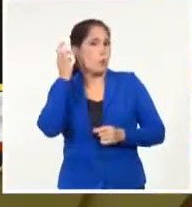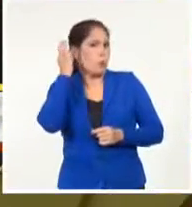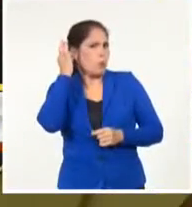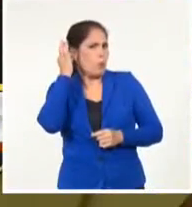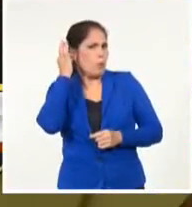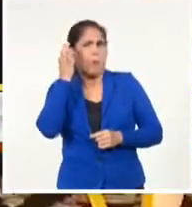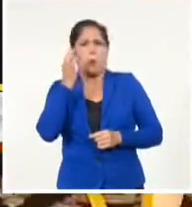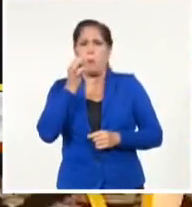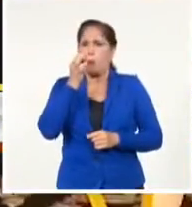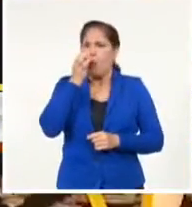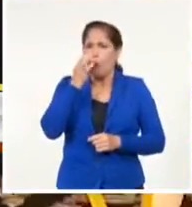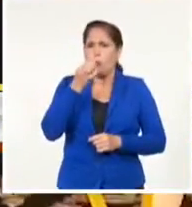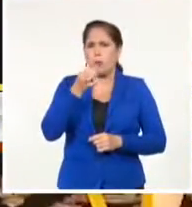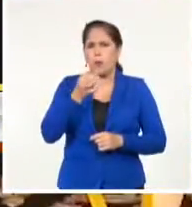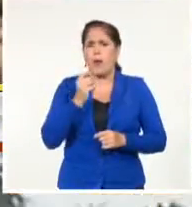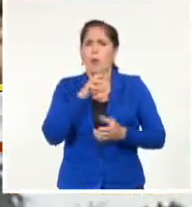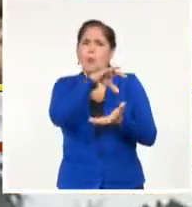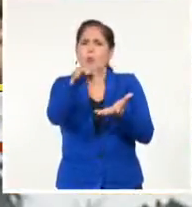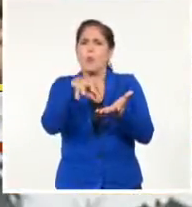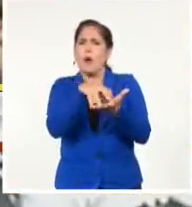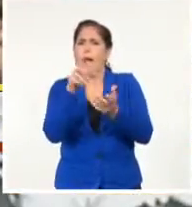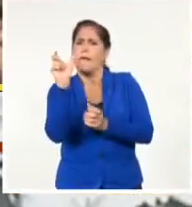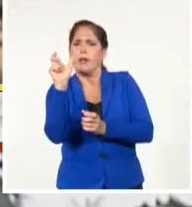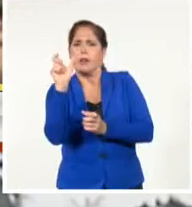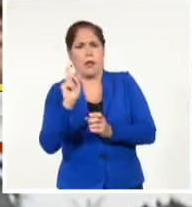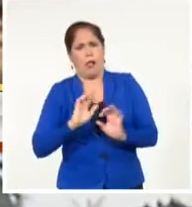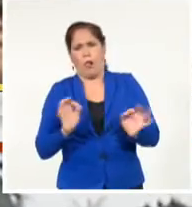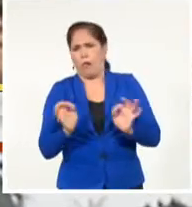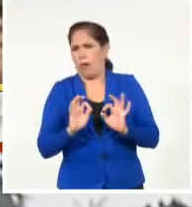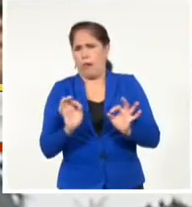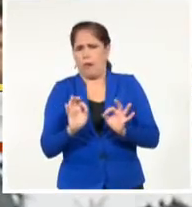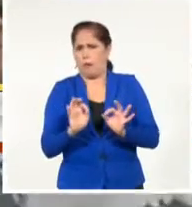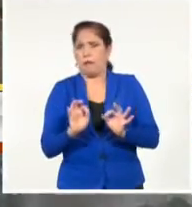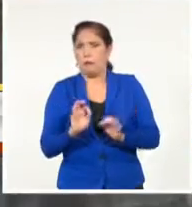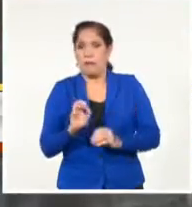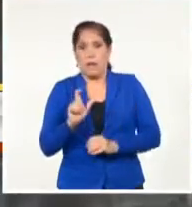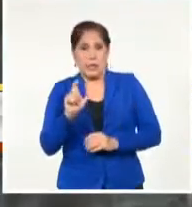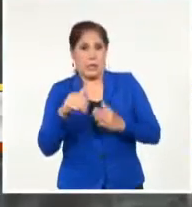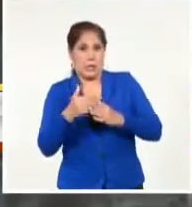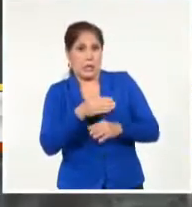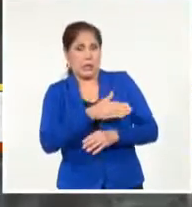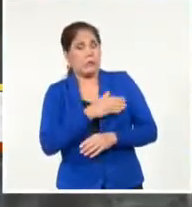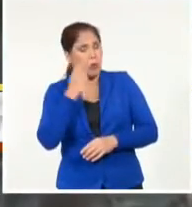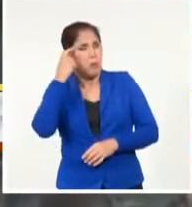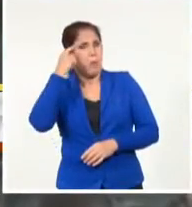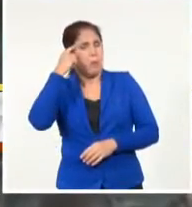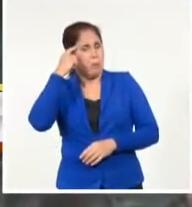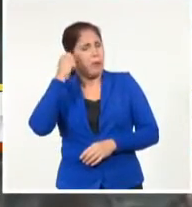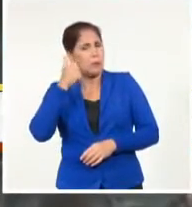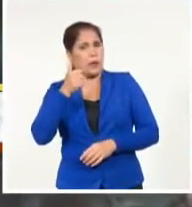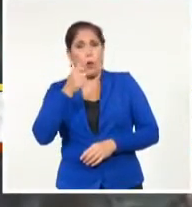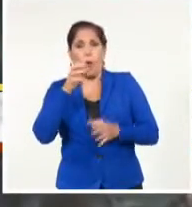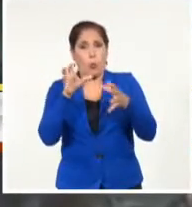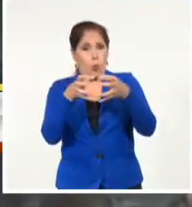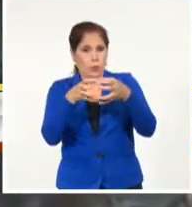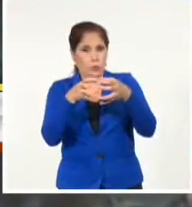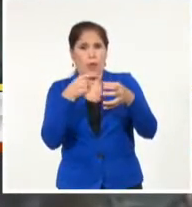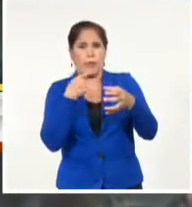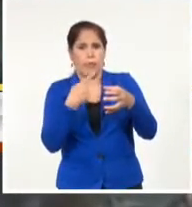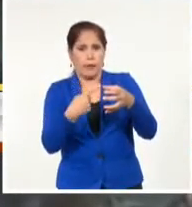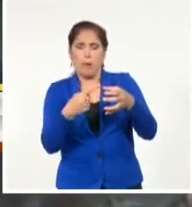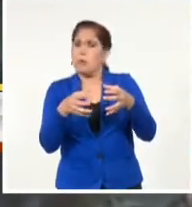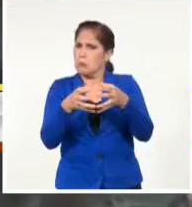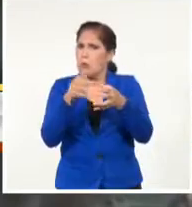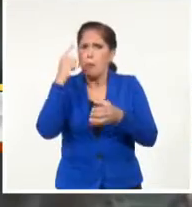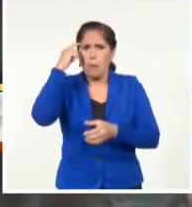ni fecha ni lugar de la reunión. Fue hace unos días y lo vi lúcido, dijo el alto comisionado, quien aseveró